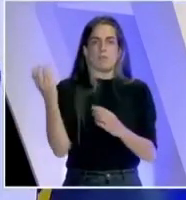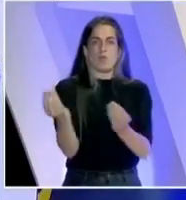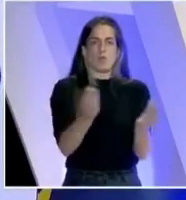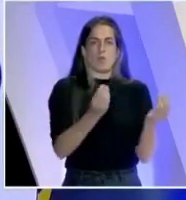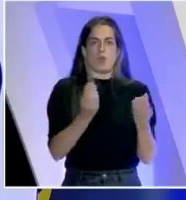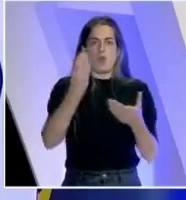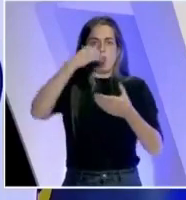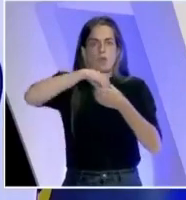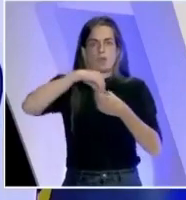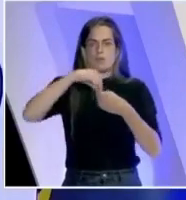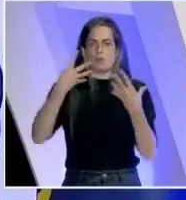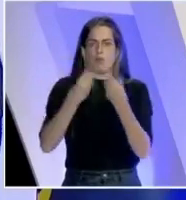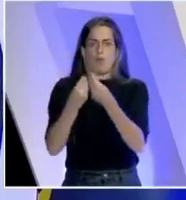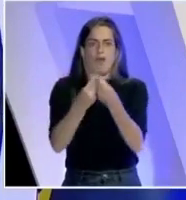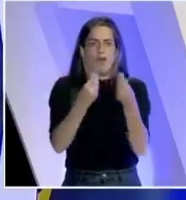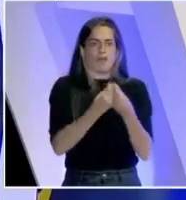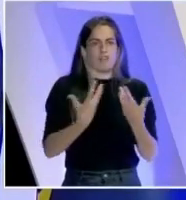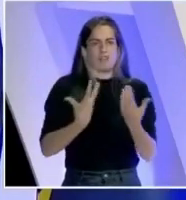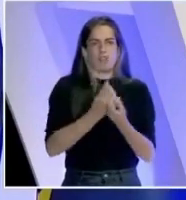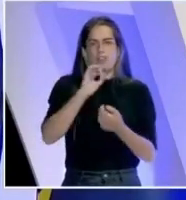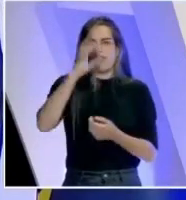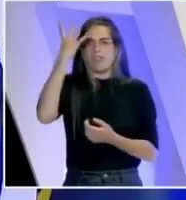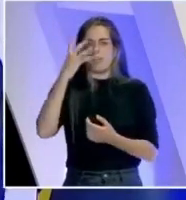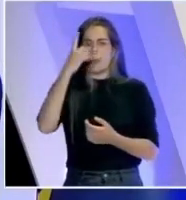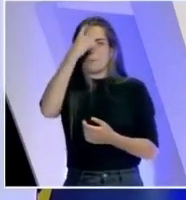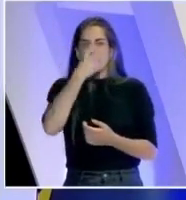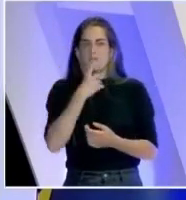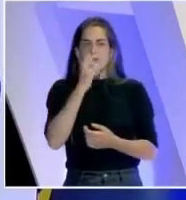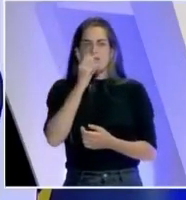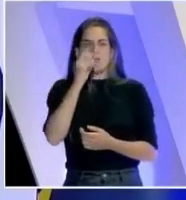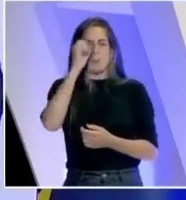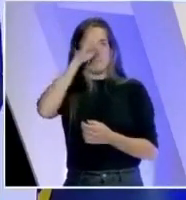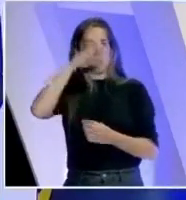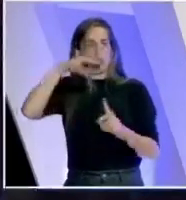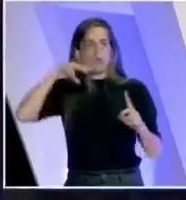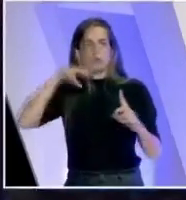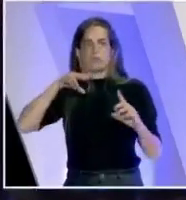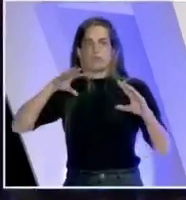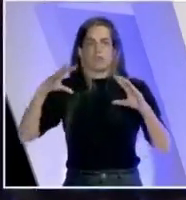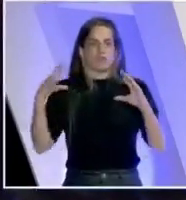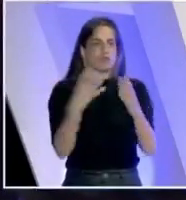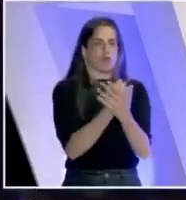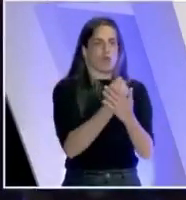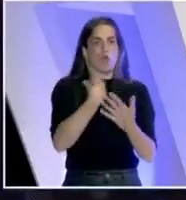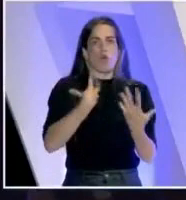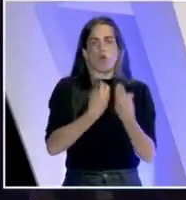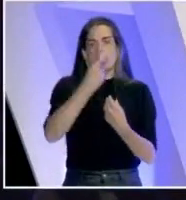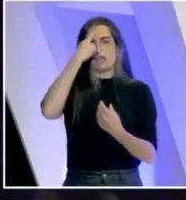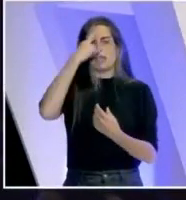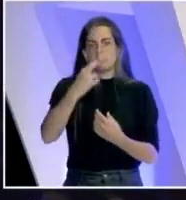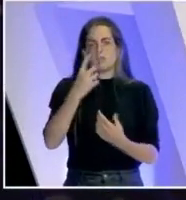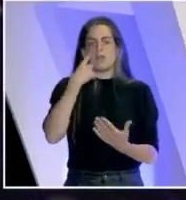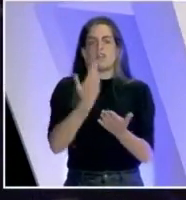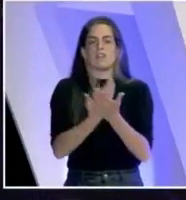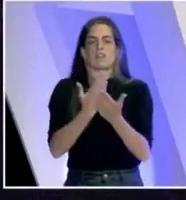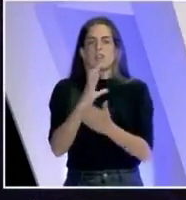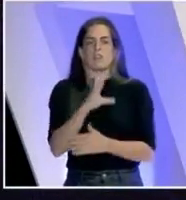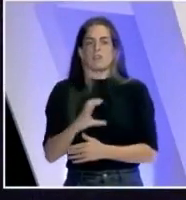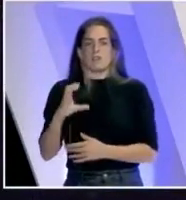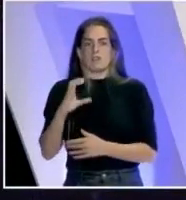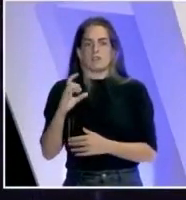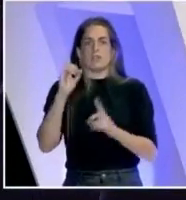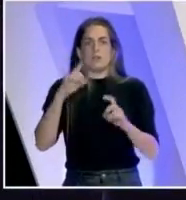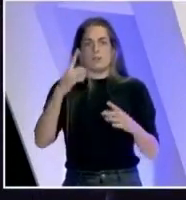cabida todas las ideas, todas las posturas, con máximo respeto a la evidencia científica, a la evidencia empírica,